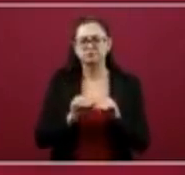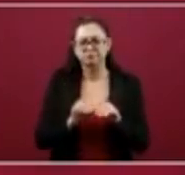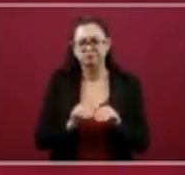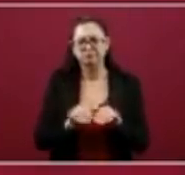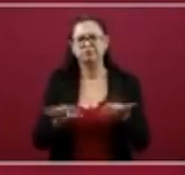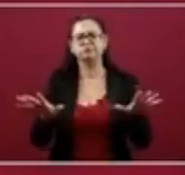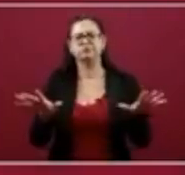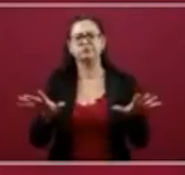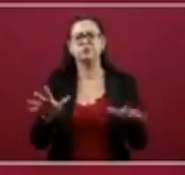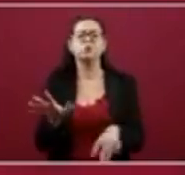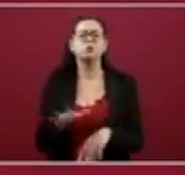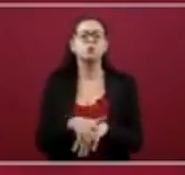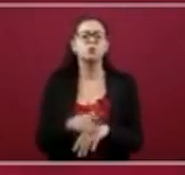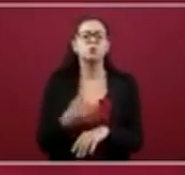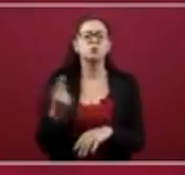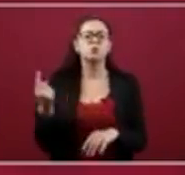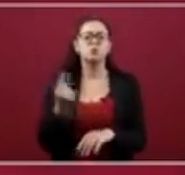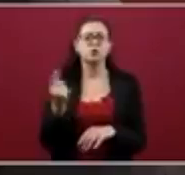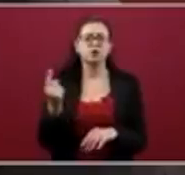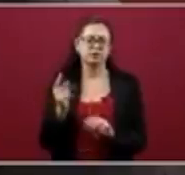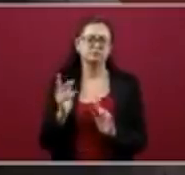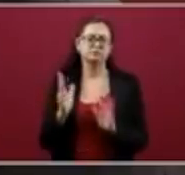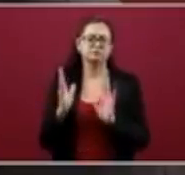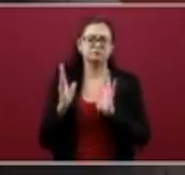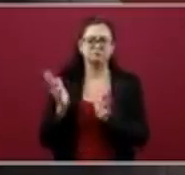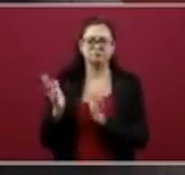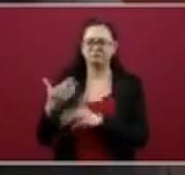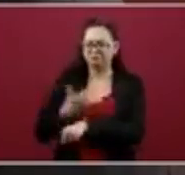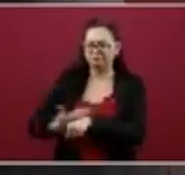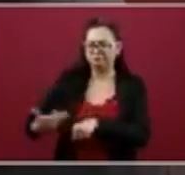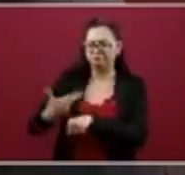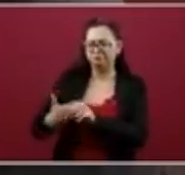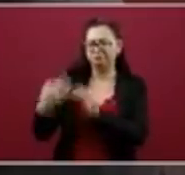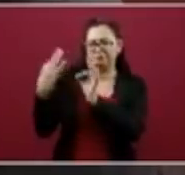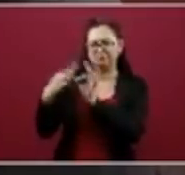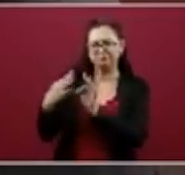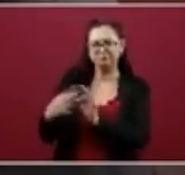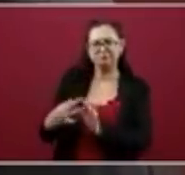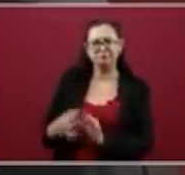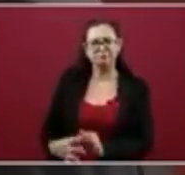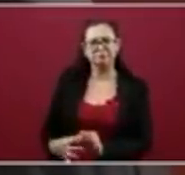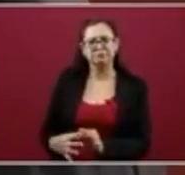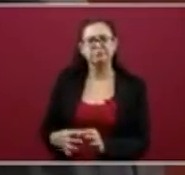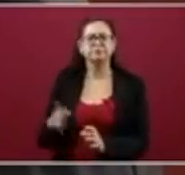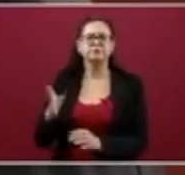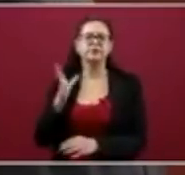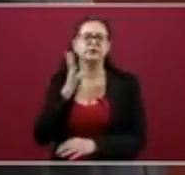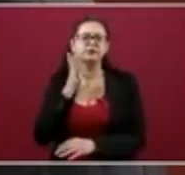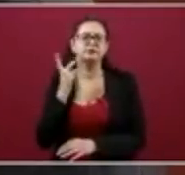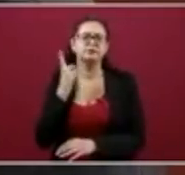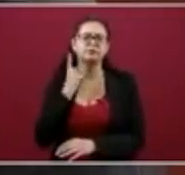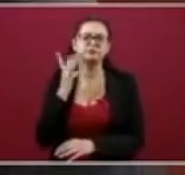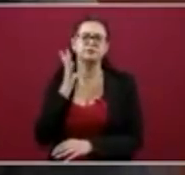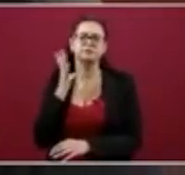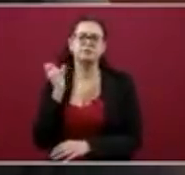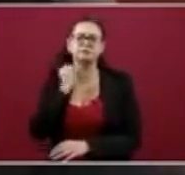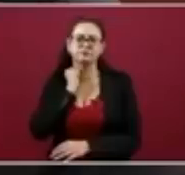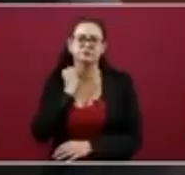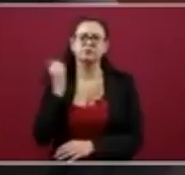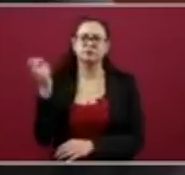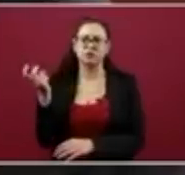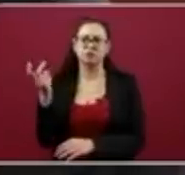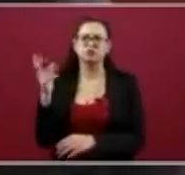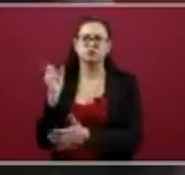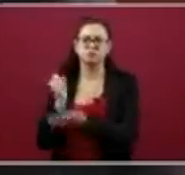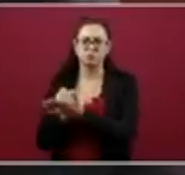porque ya se cumple con el requisito, ya fue aprobada por las dos cámaras federales, por el